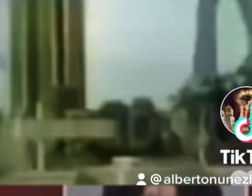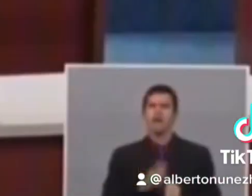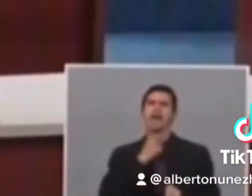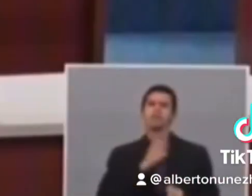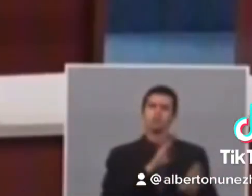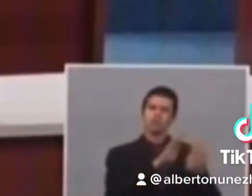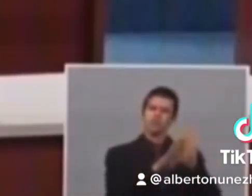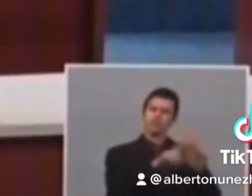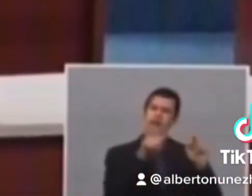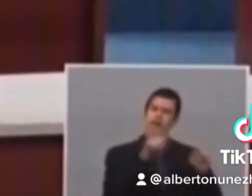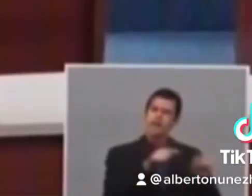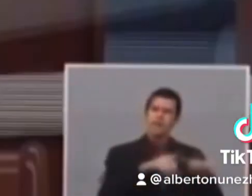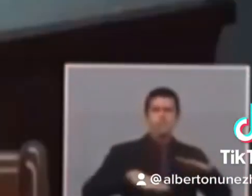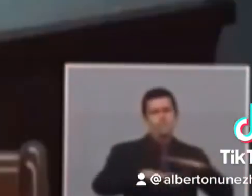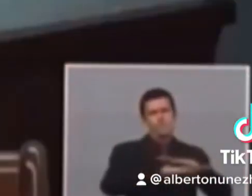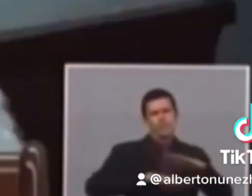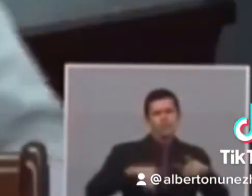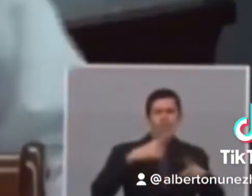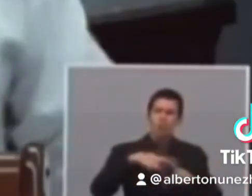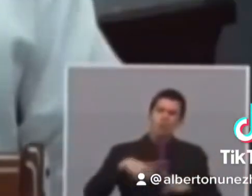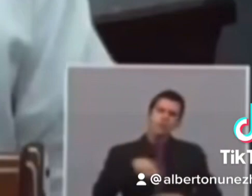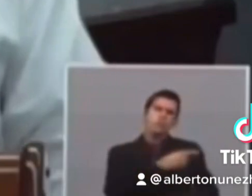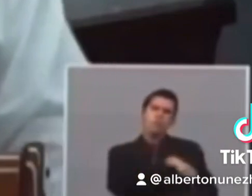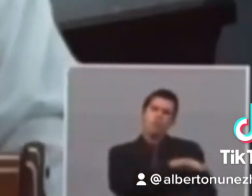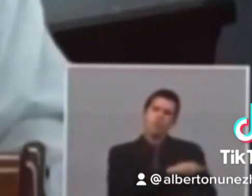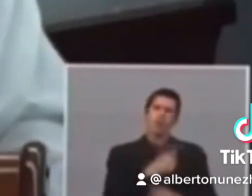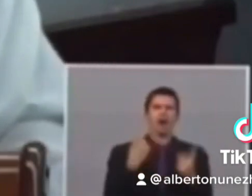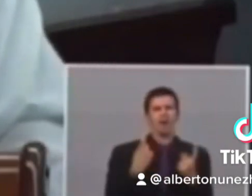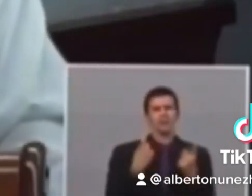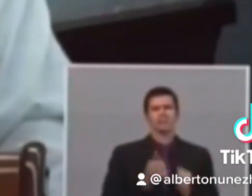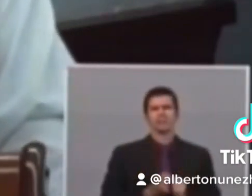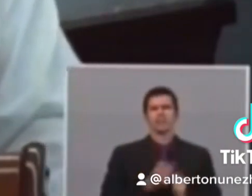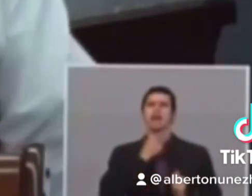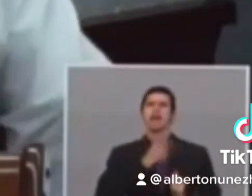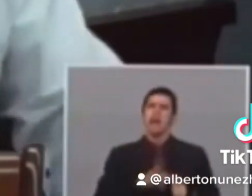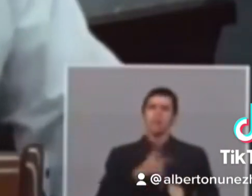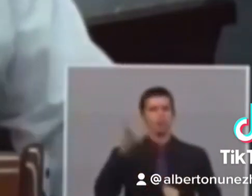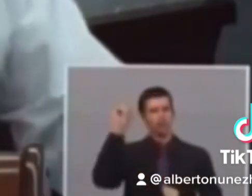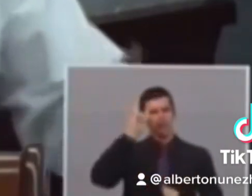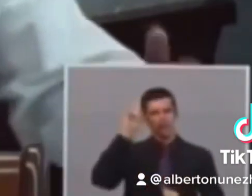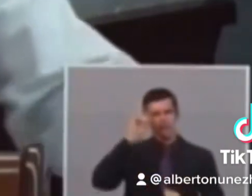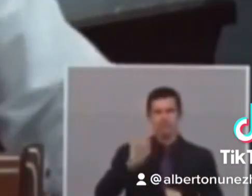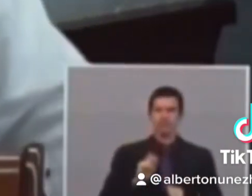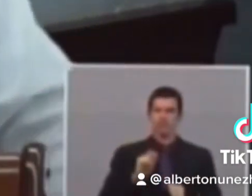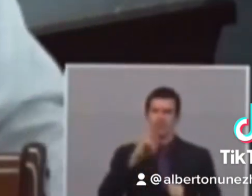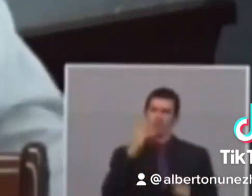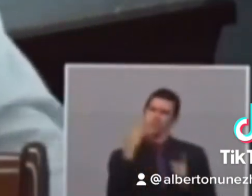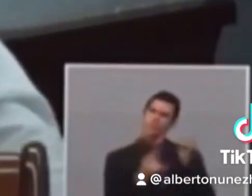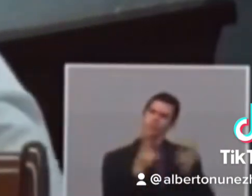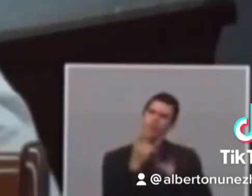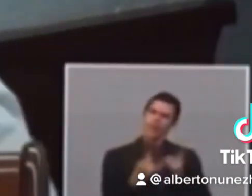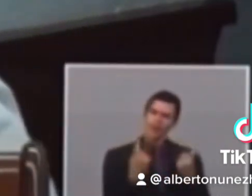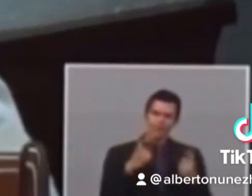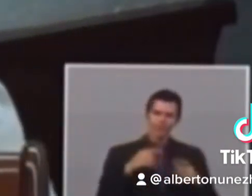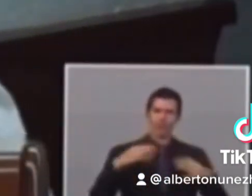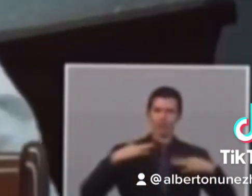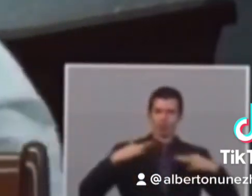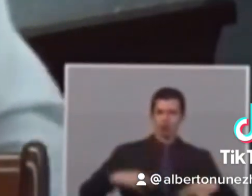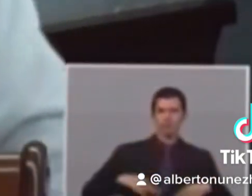de leche. Todo un grupo de cosas que vamos a mantener y que le vaya a todo el mundo y se va a vender en CDC o en